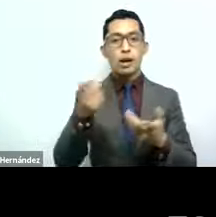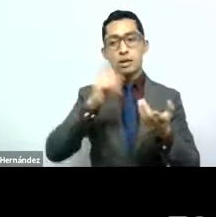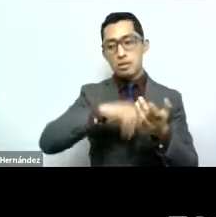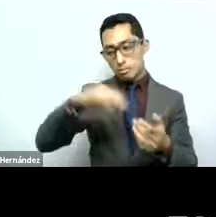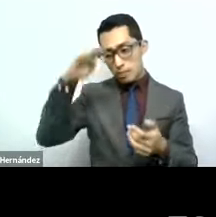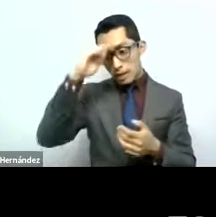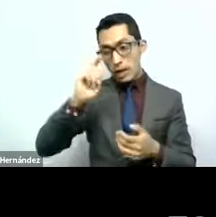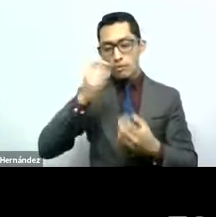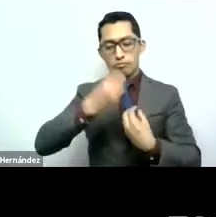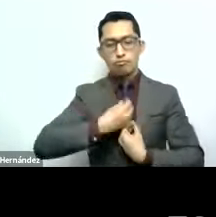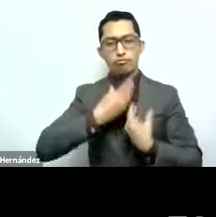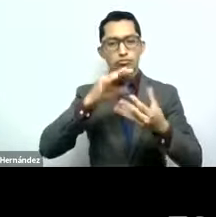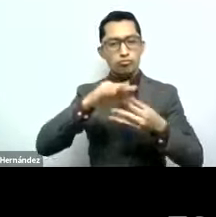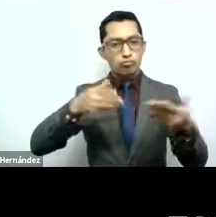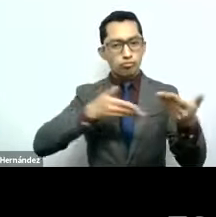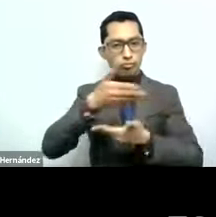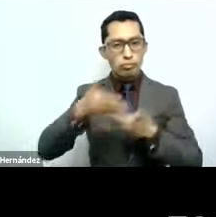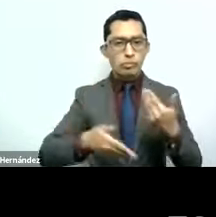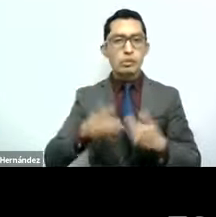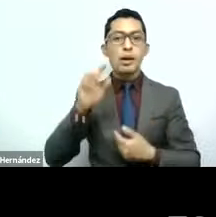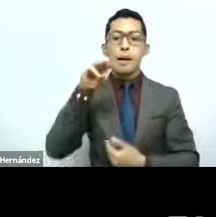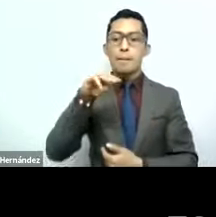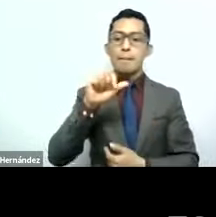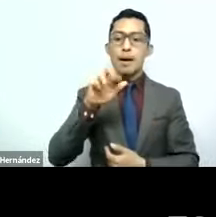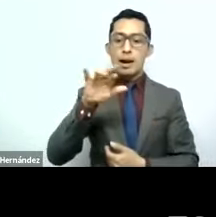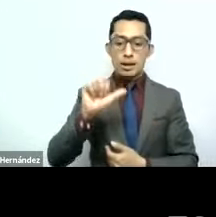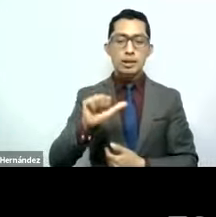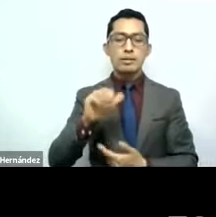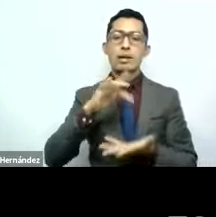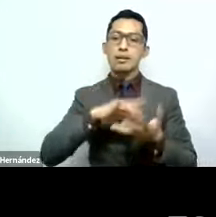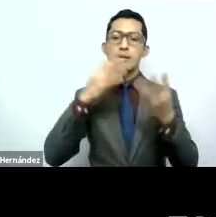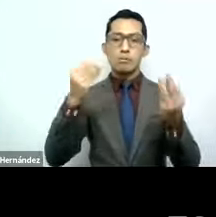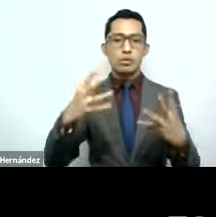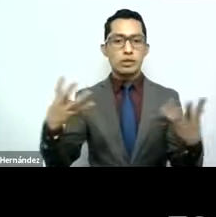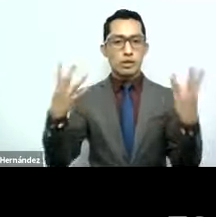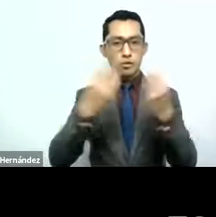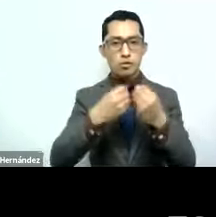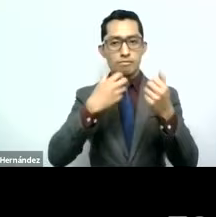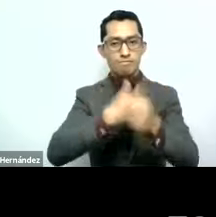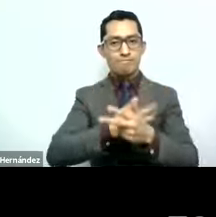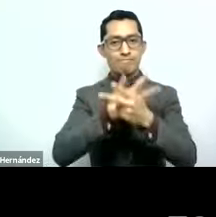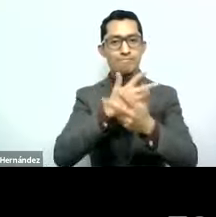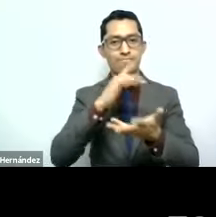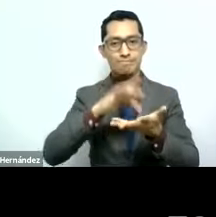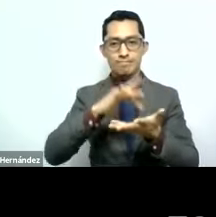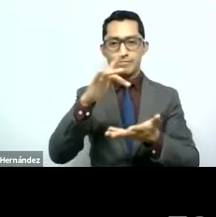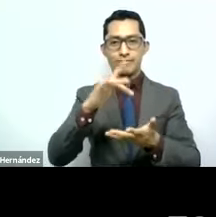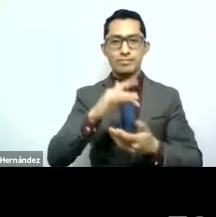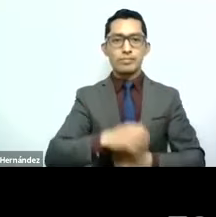reflexiones. María, muchas gracias también por estar con nosotros.